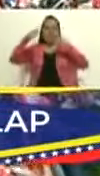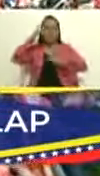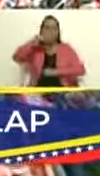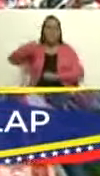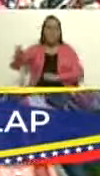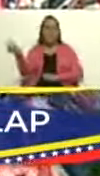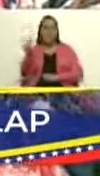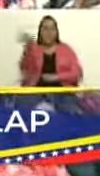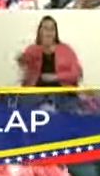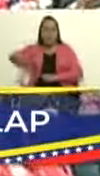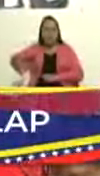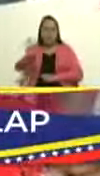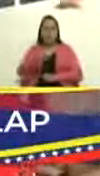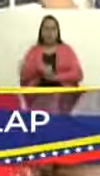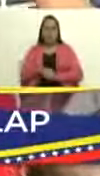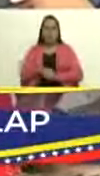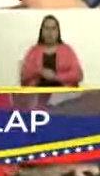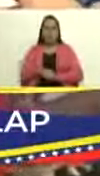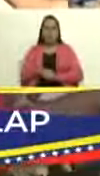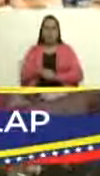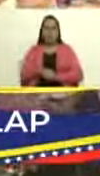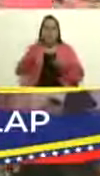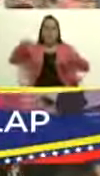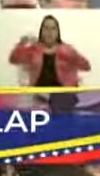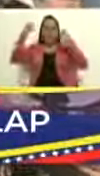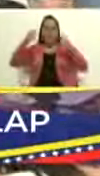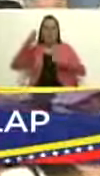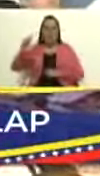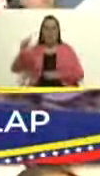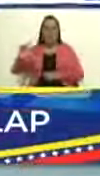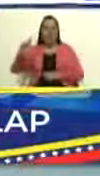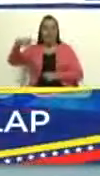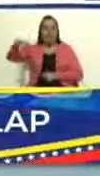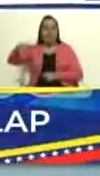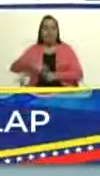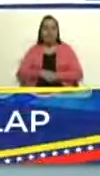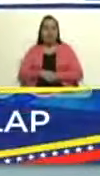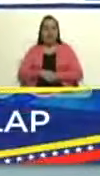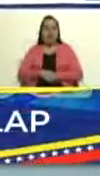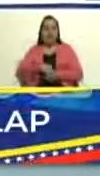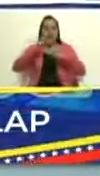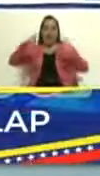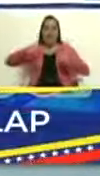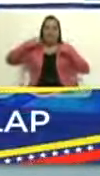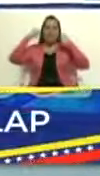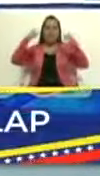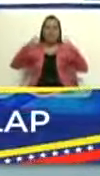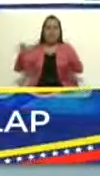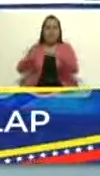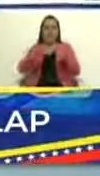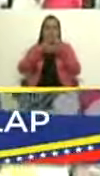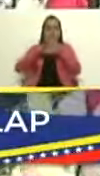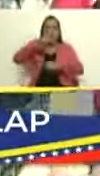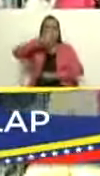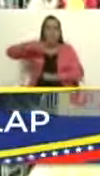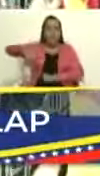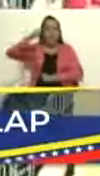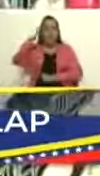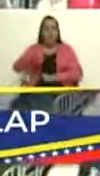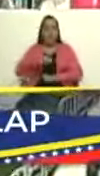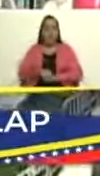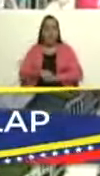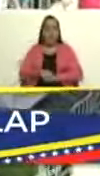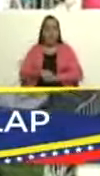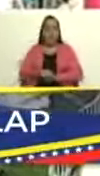Venezuela! ¡Que vivan los CLAP! ¡Que viva la Unión Cívico-Militar! ¡Que viva